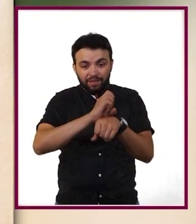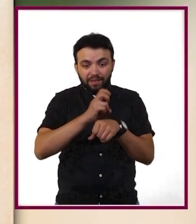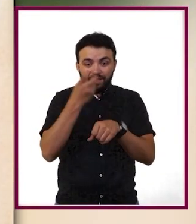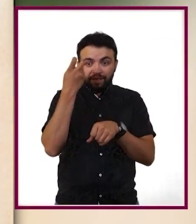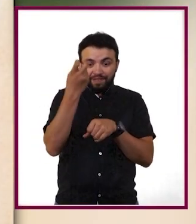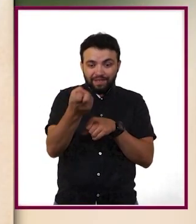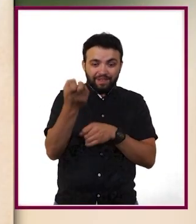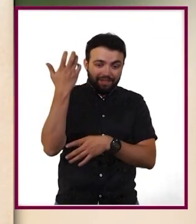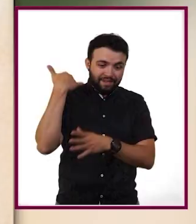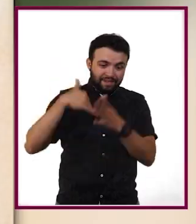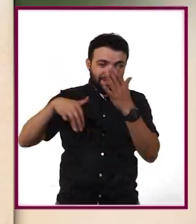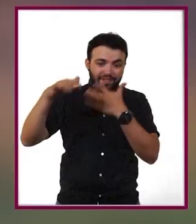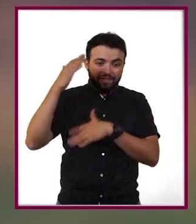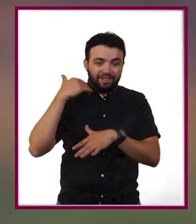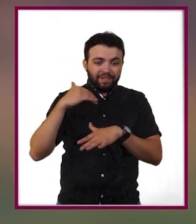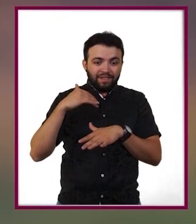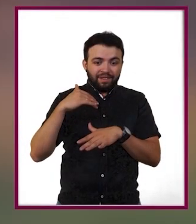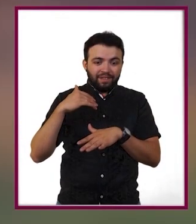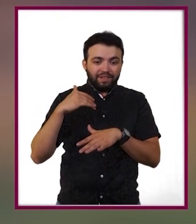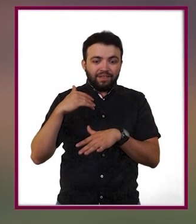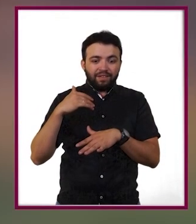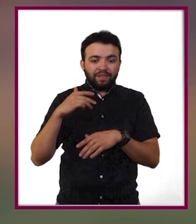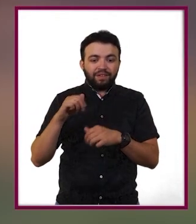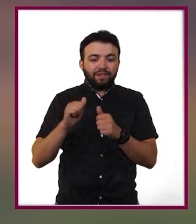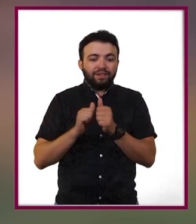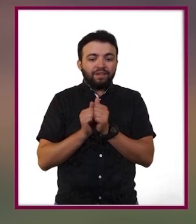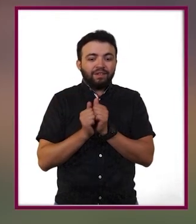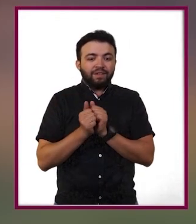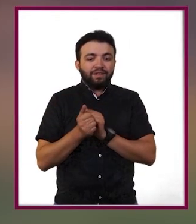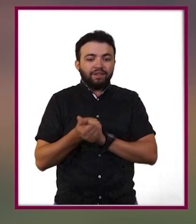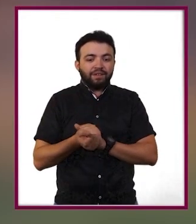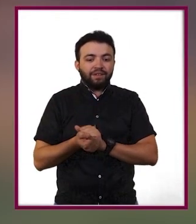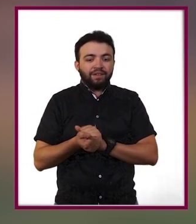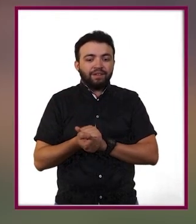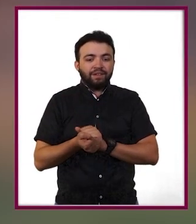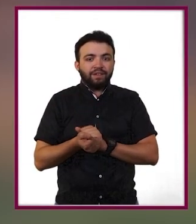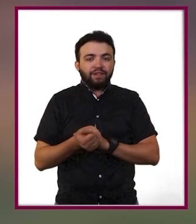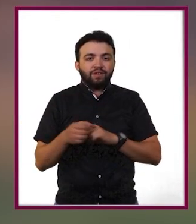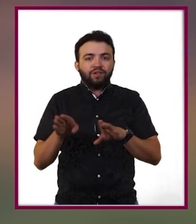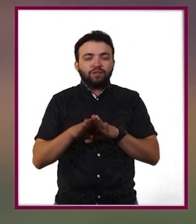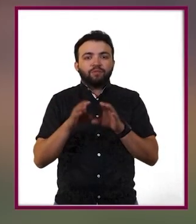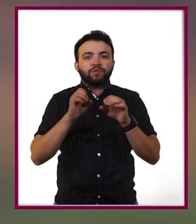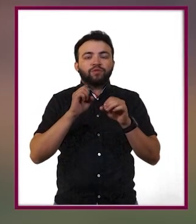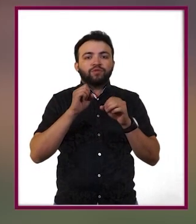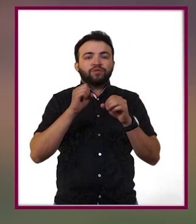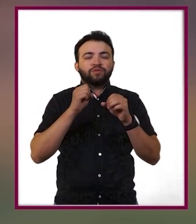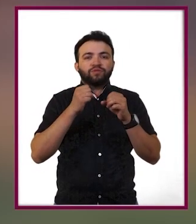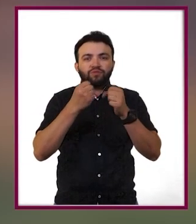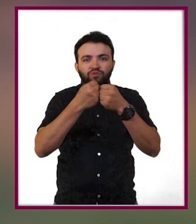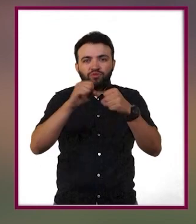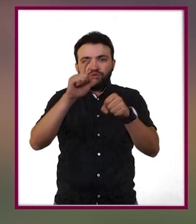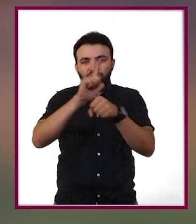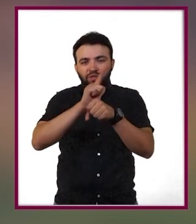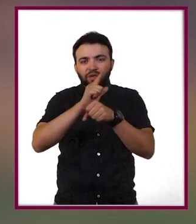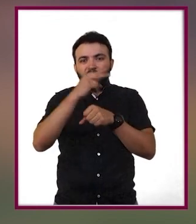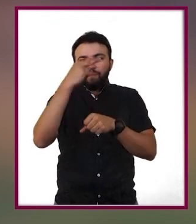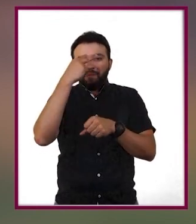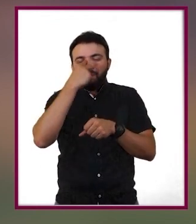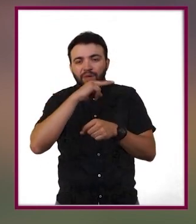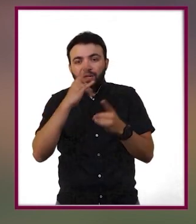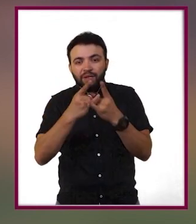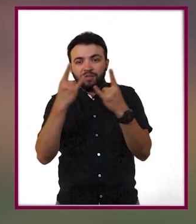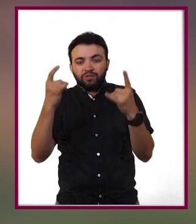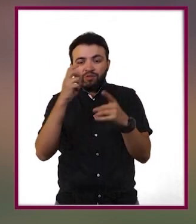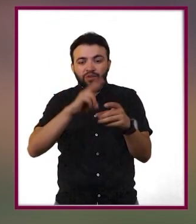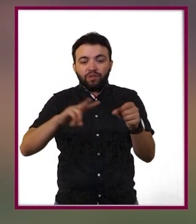plástica y el color, que entonces en esa época se formó la Sociedad Mexicana de